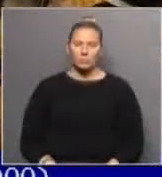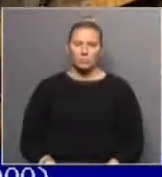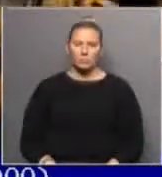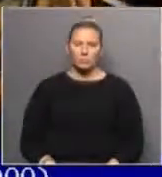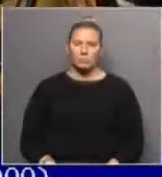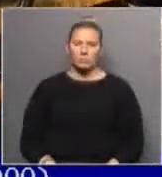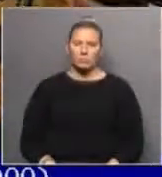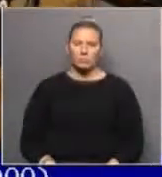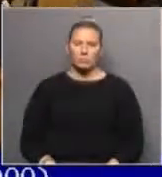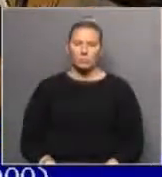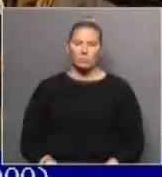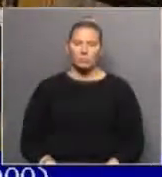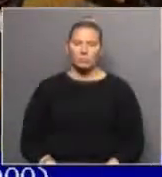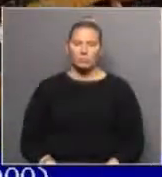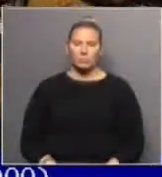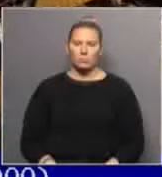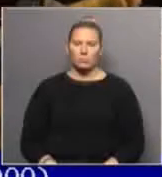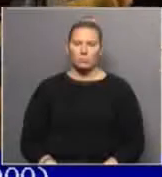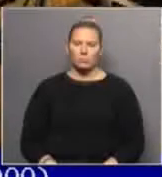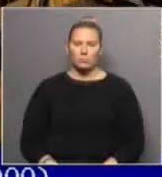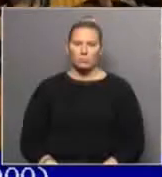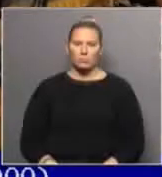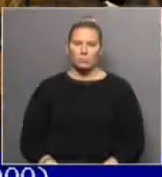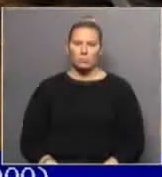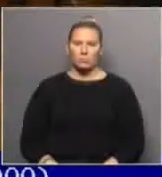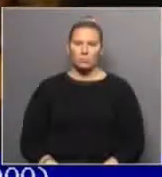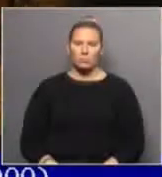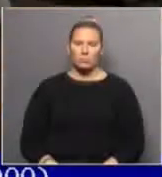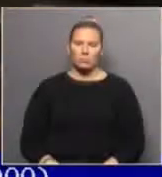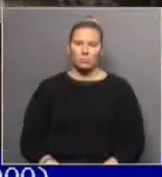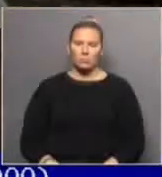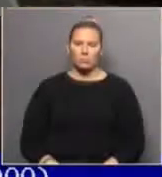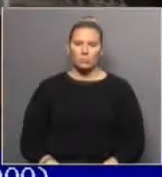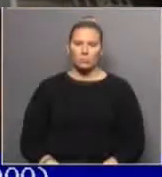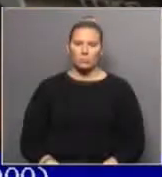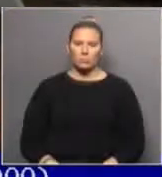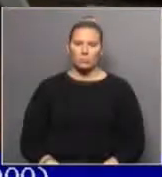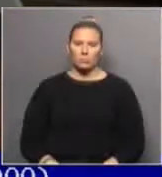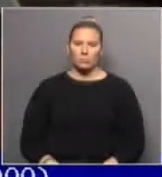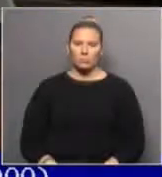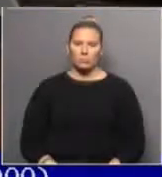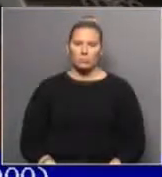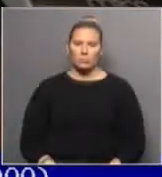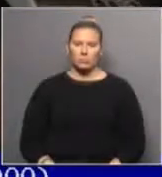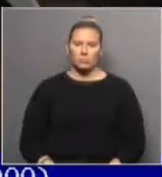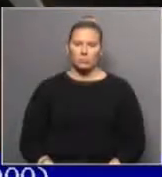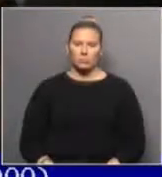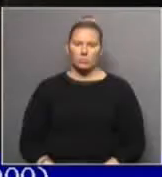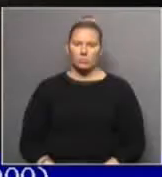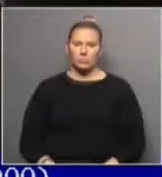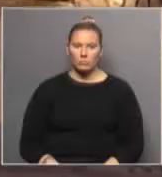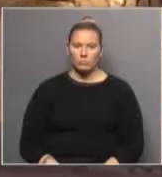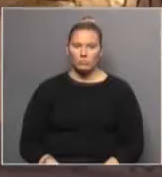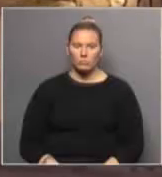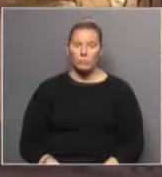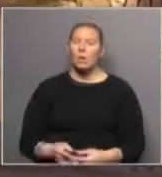llamaste, pero igual acá estoy. Me quedo si yo quiero y si no quiero me voy. La mato con el pecho, te la guardo de canto. Soy la piedra en tu zapato,